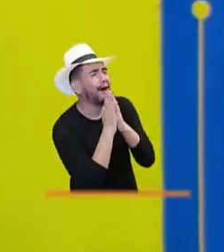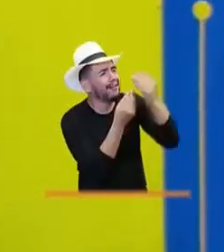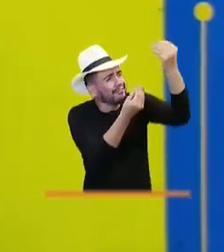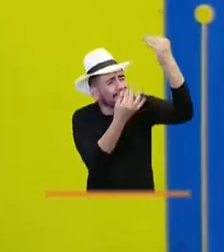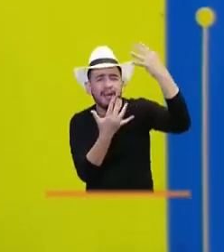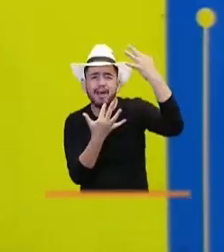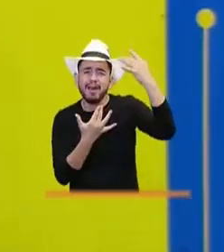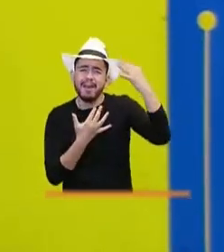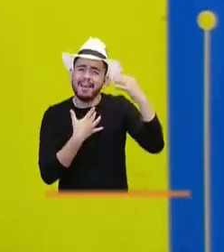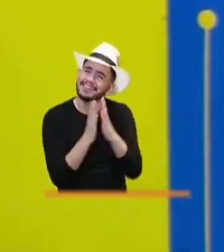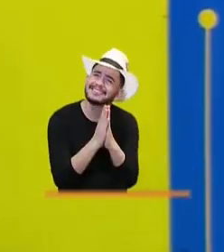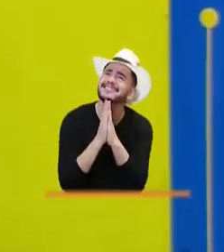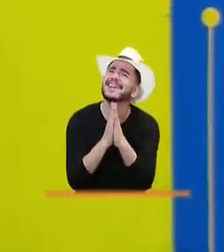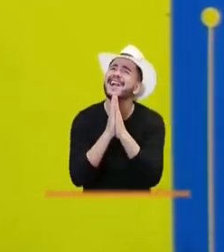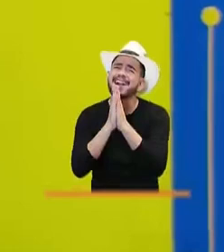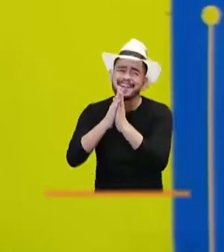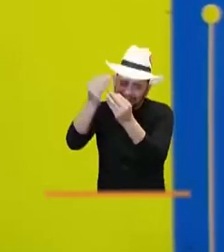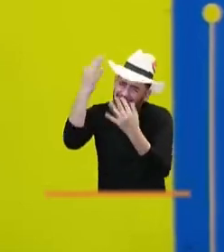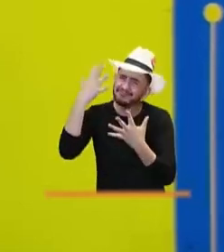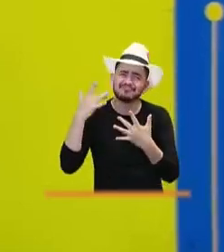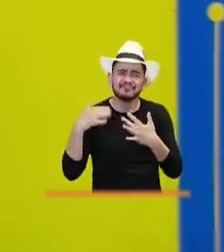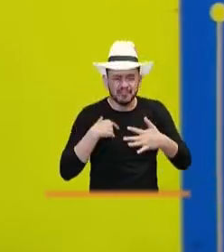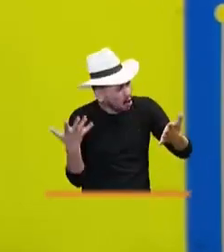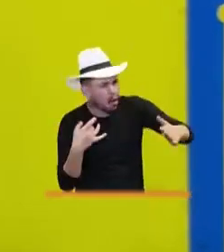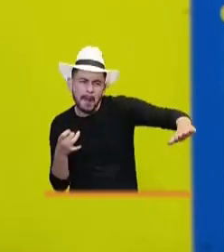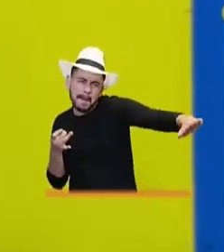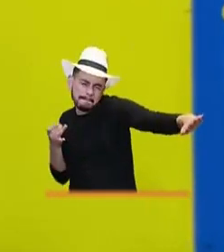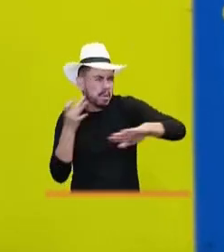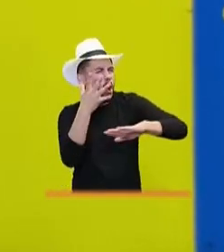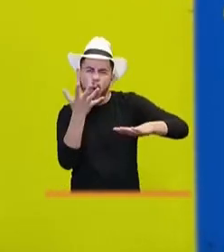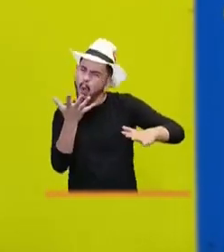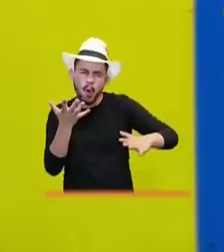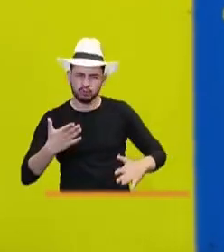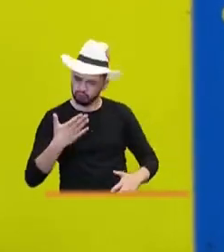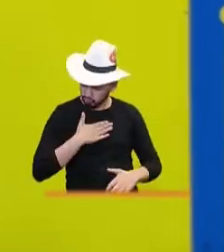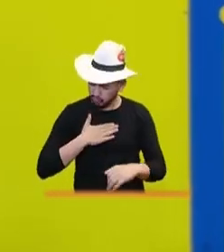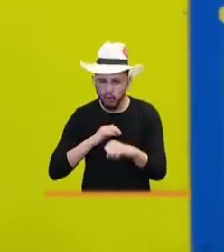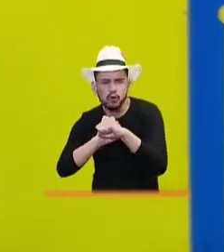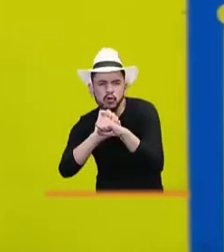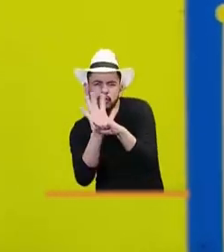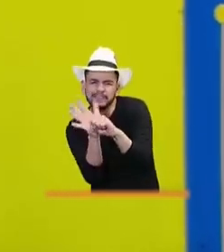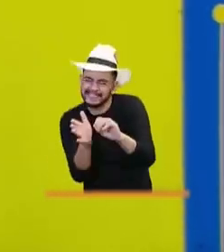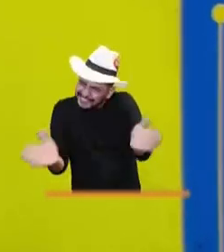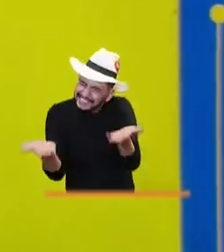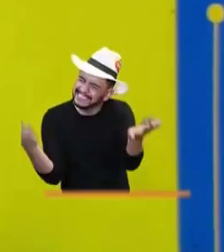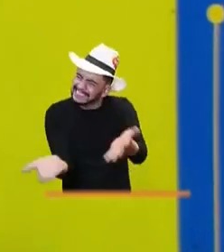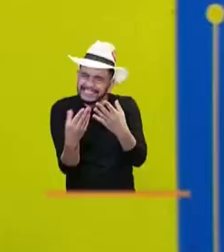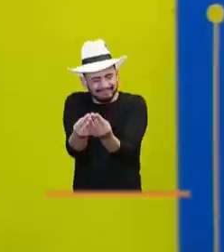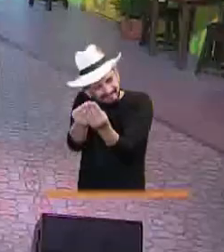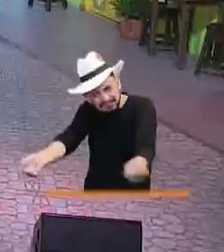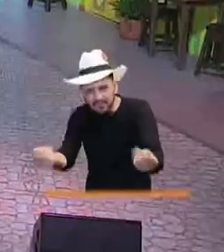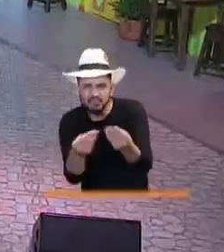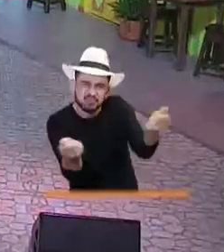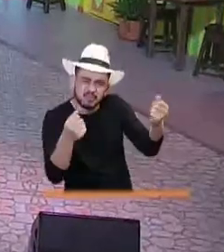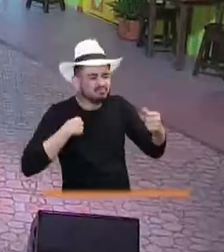el único invencible. Y terminar la pandemia, sé que para ti es posible.